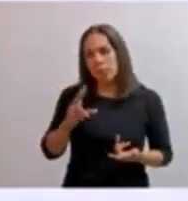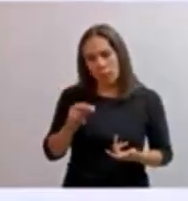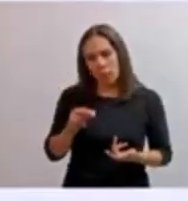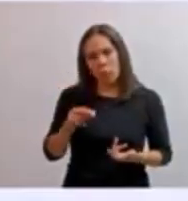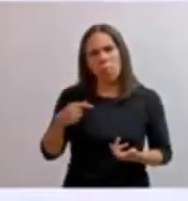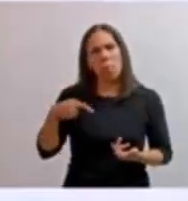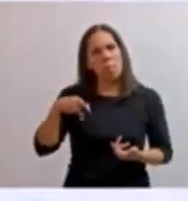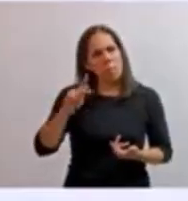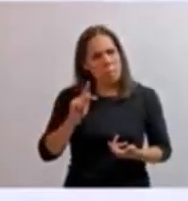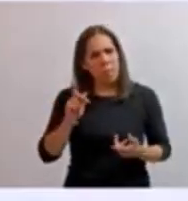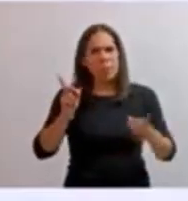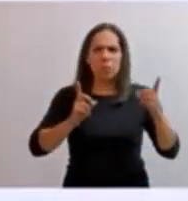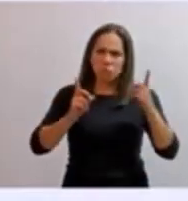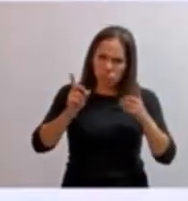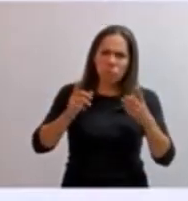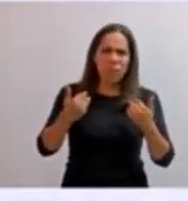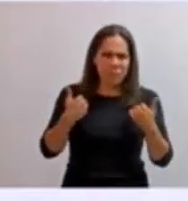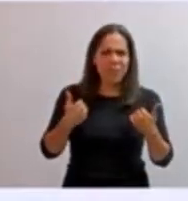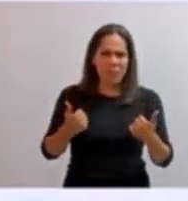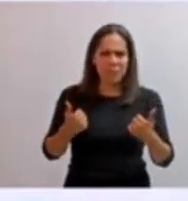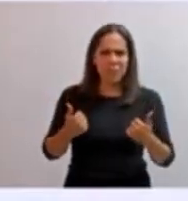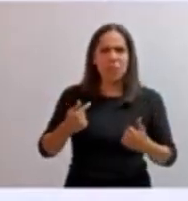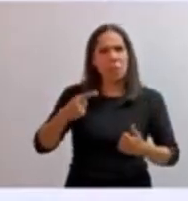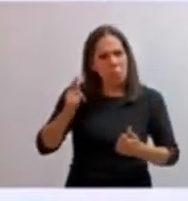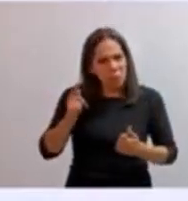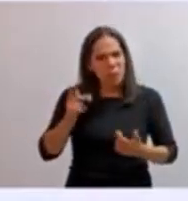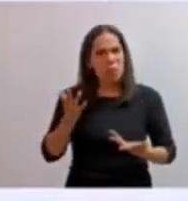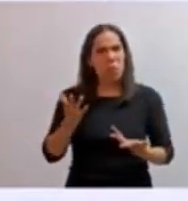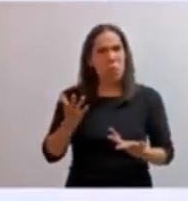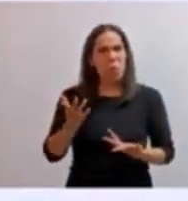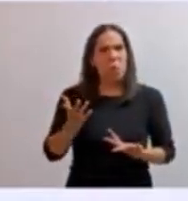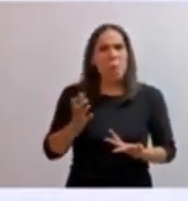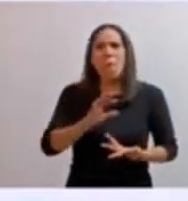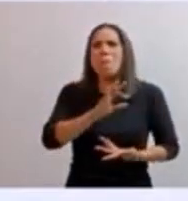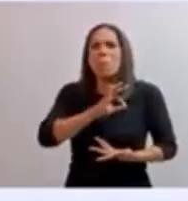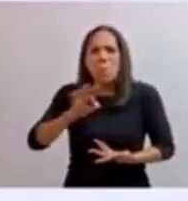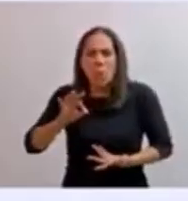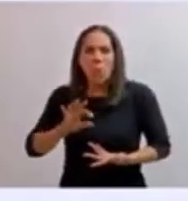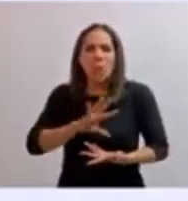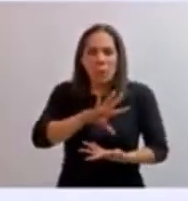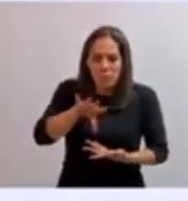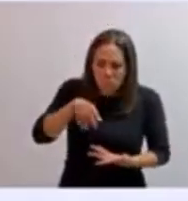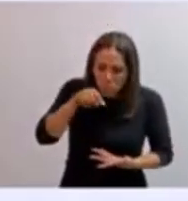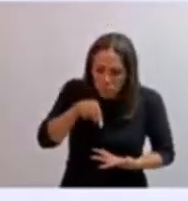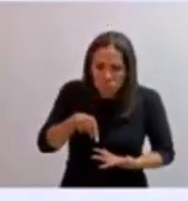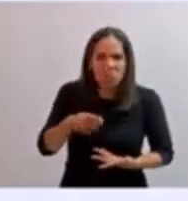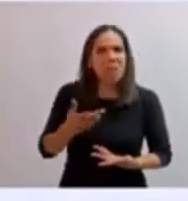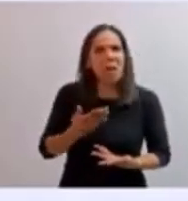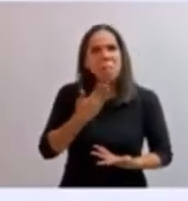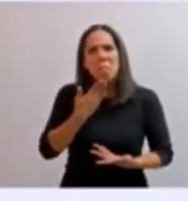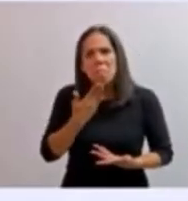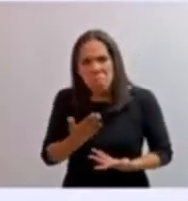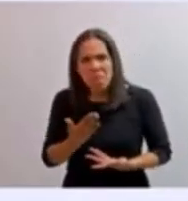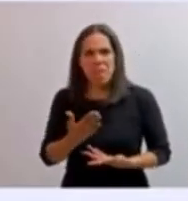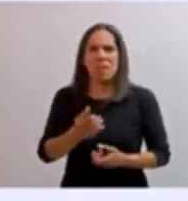dudas. Sin embargo, encontramos muchos hallazgos positivos, muchas prácticas buenas. Entonces,